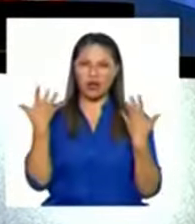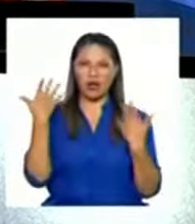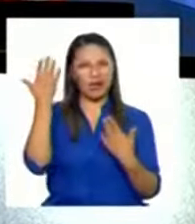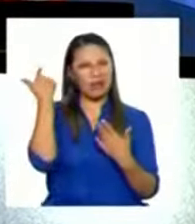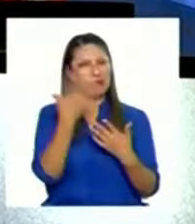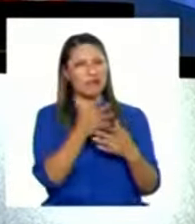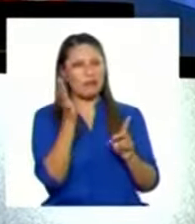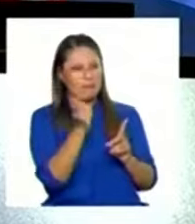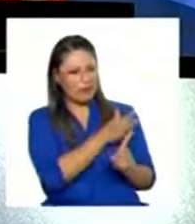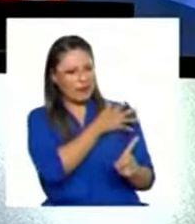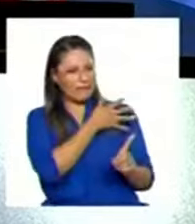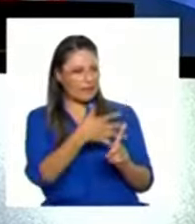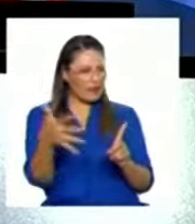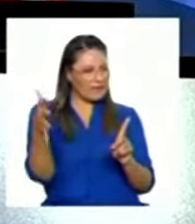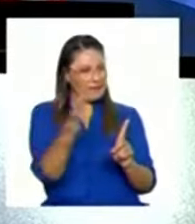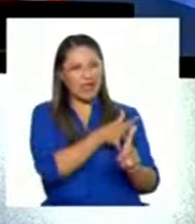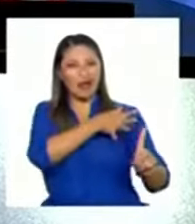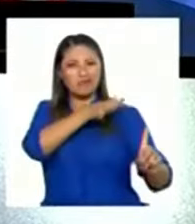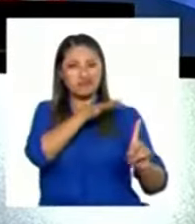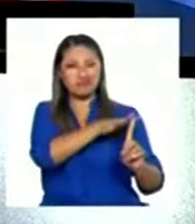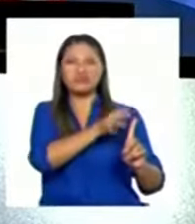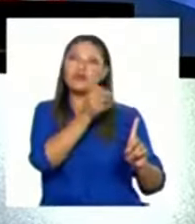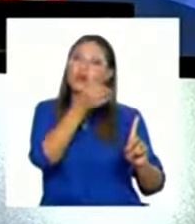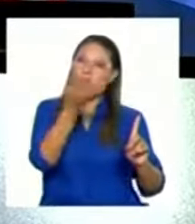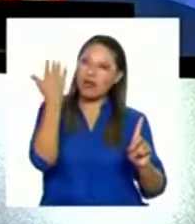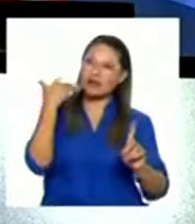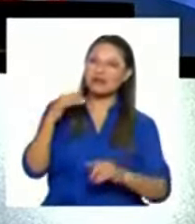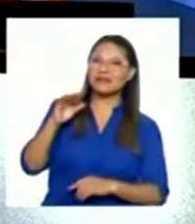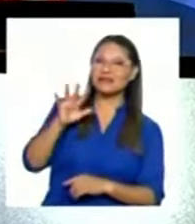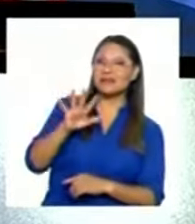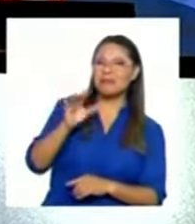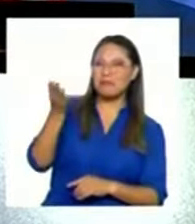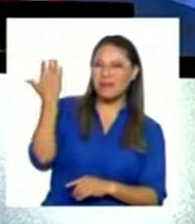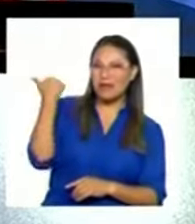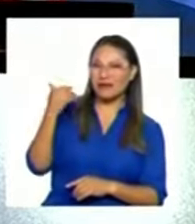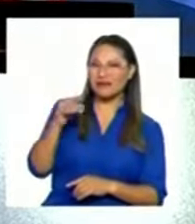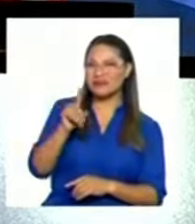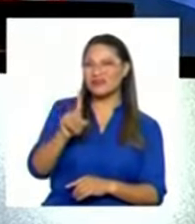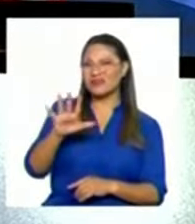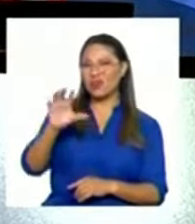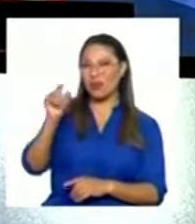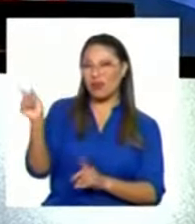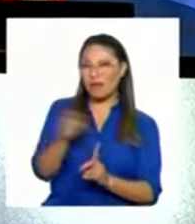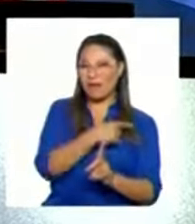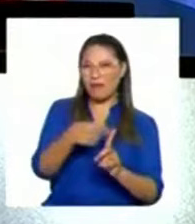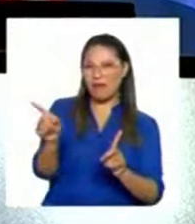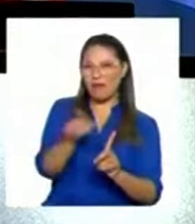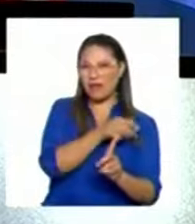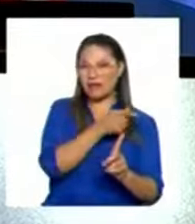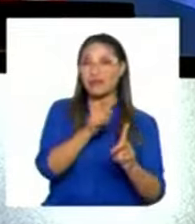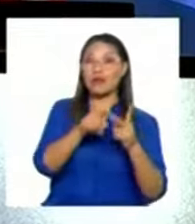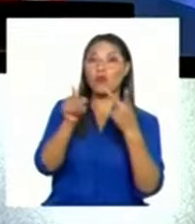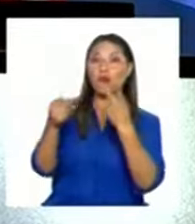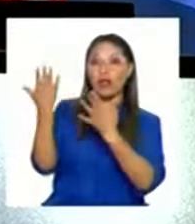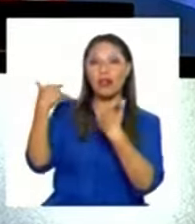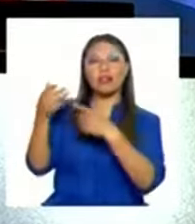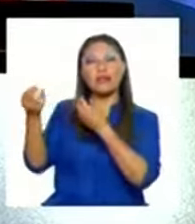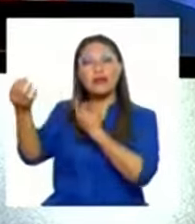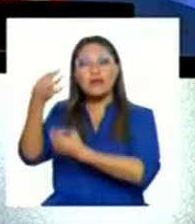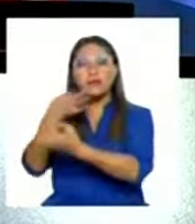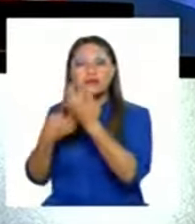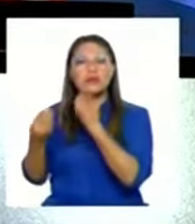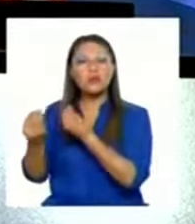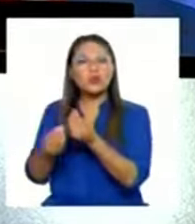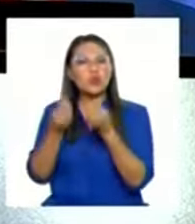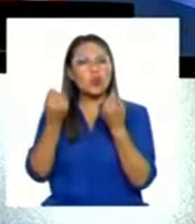latigazos. Penalidades que se enmarcan en su posterior crucifixión, la mayor sanción del Imperio Romano en el marco de la explicación, no que